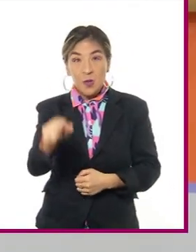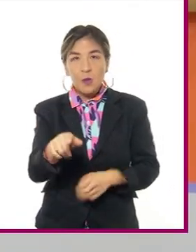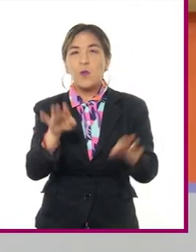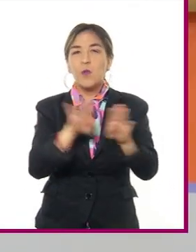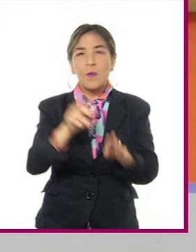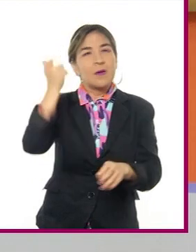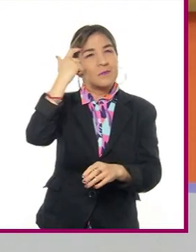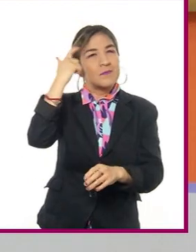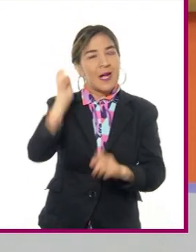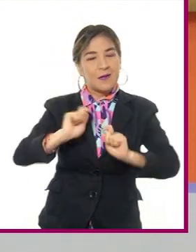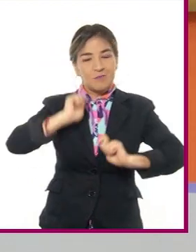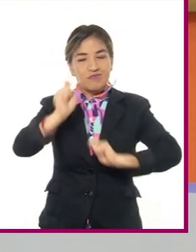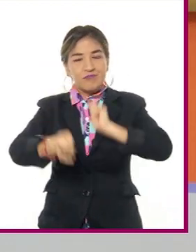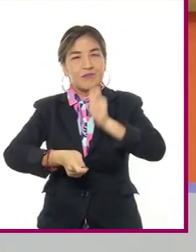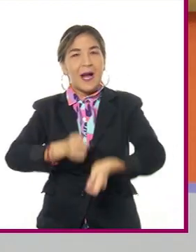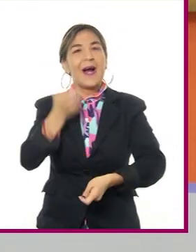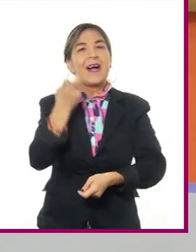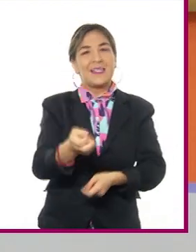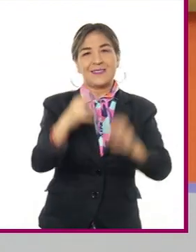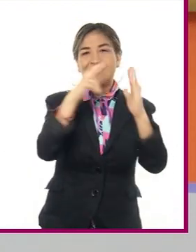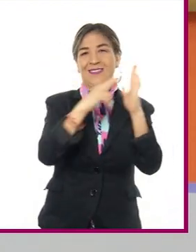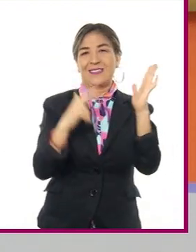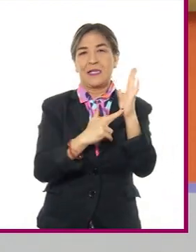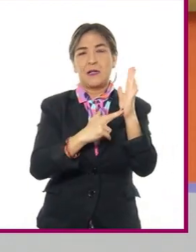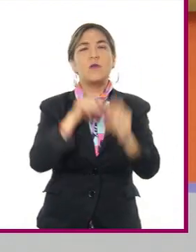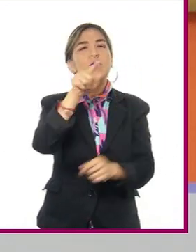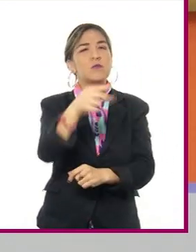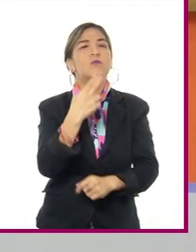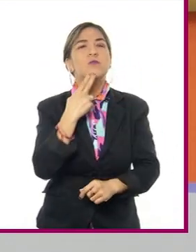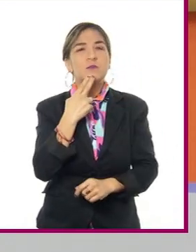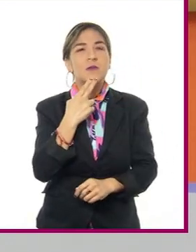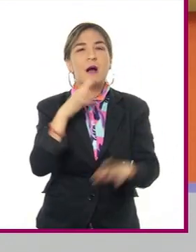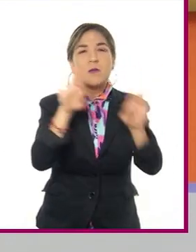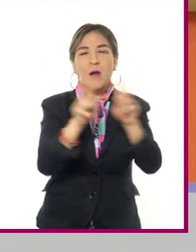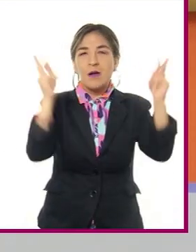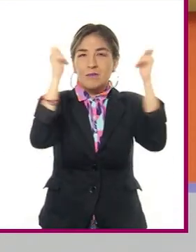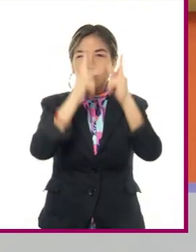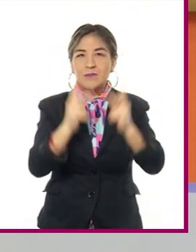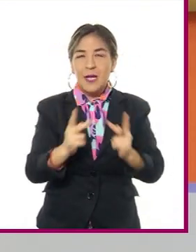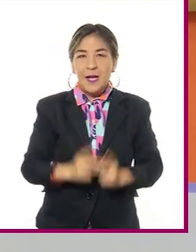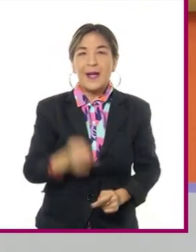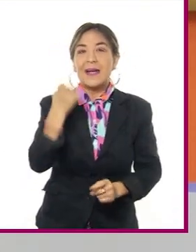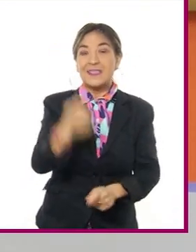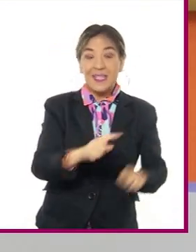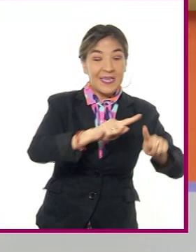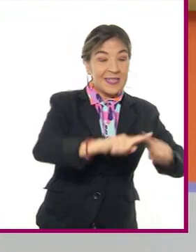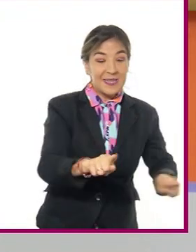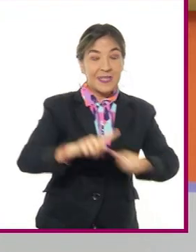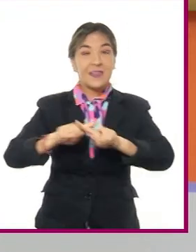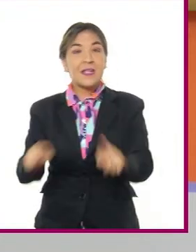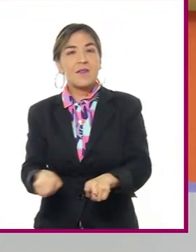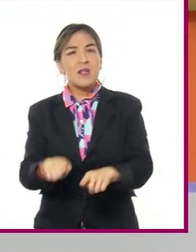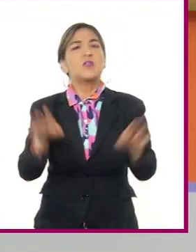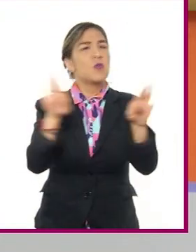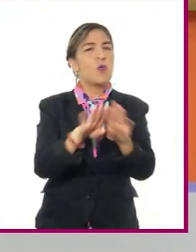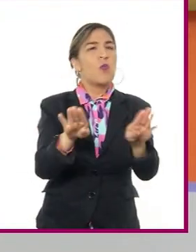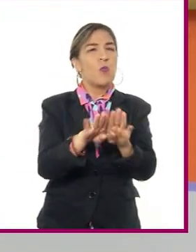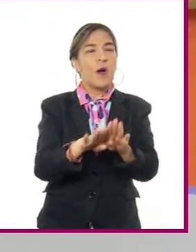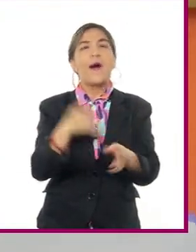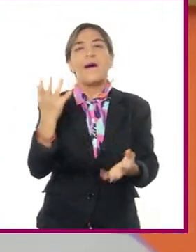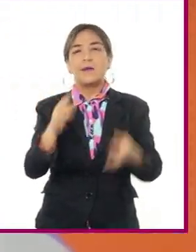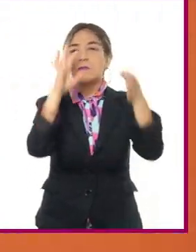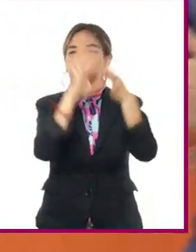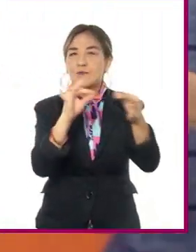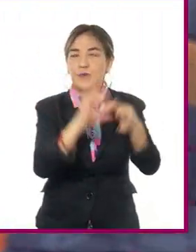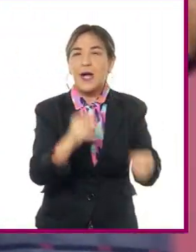una interpretación de estas reglas, utilizando la comparación e inferencia a partir de lo que se